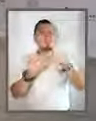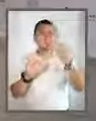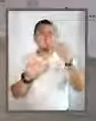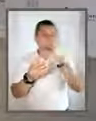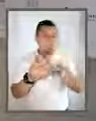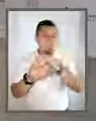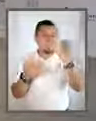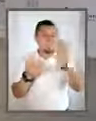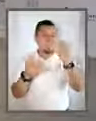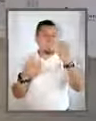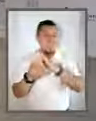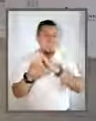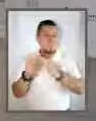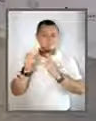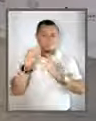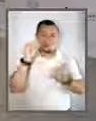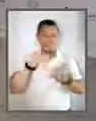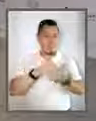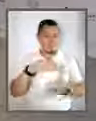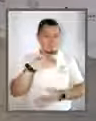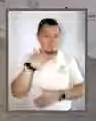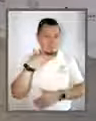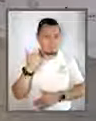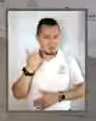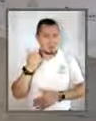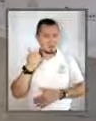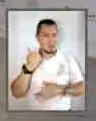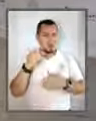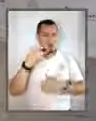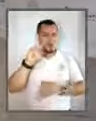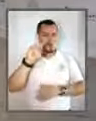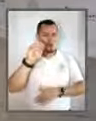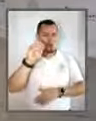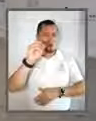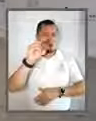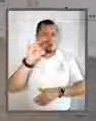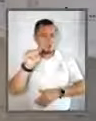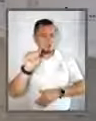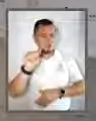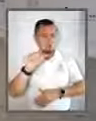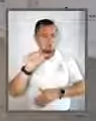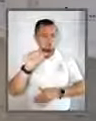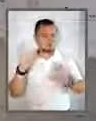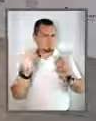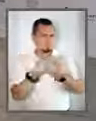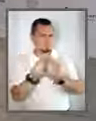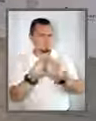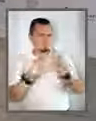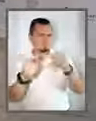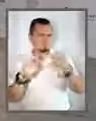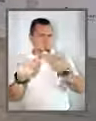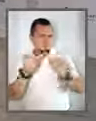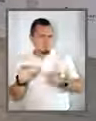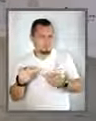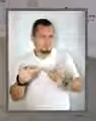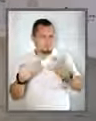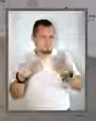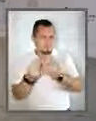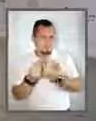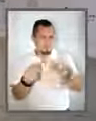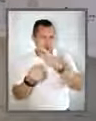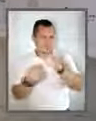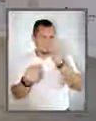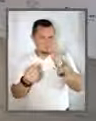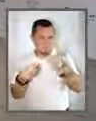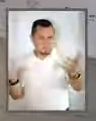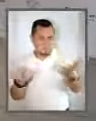positivos. Alemania no las usa ni Corea del Sur, ellos usan pruebas normales. Es importante decir, la prueba que se ofertaba